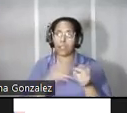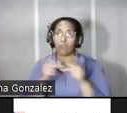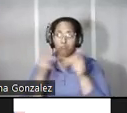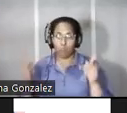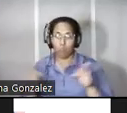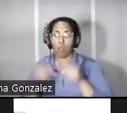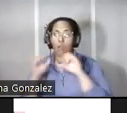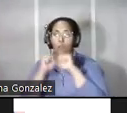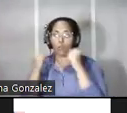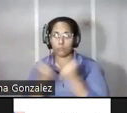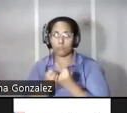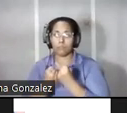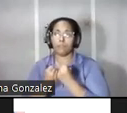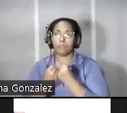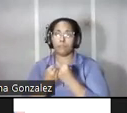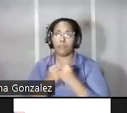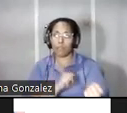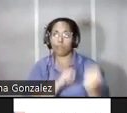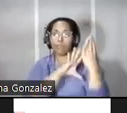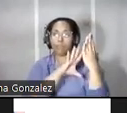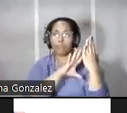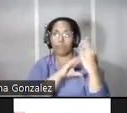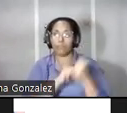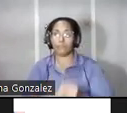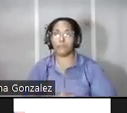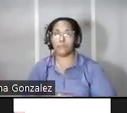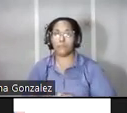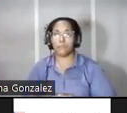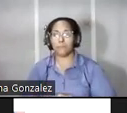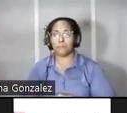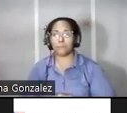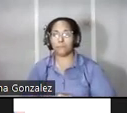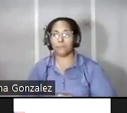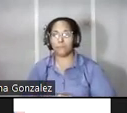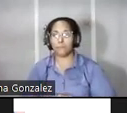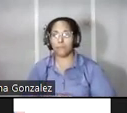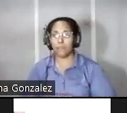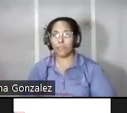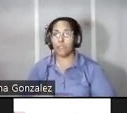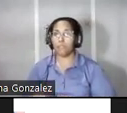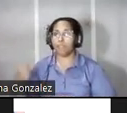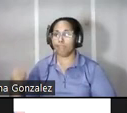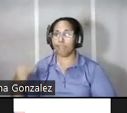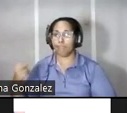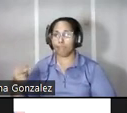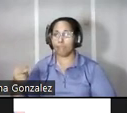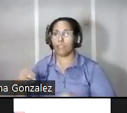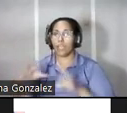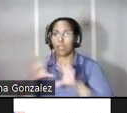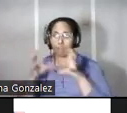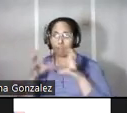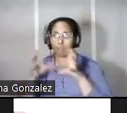de organización necesarios para afrontar la tarea. En un editorial del Mundo se